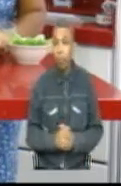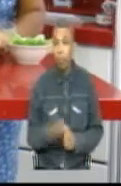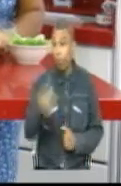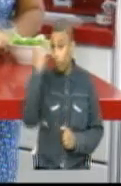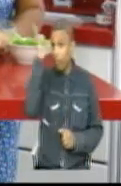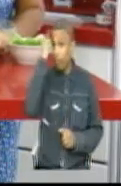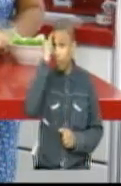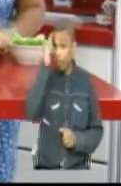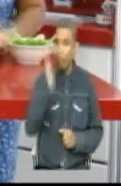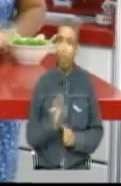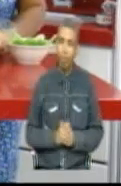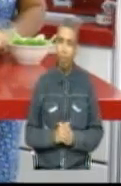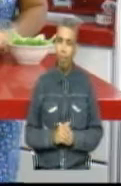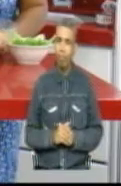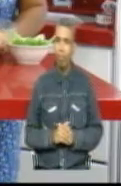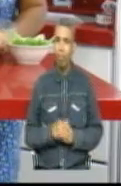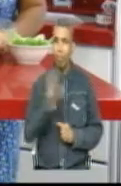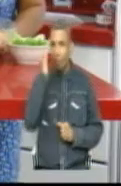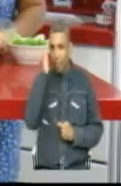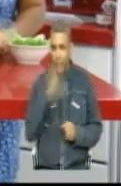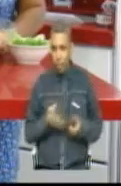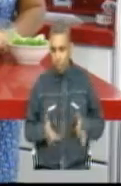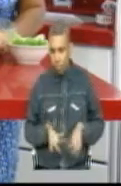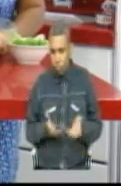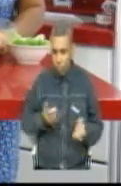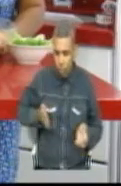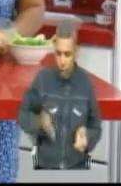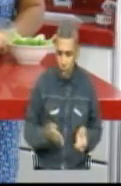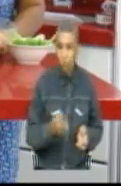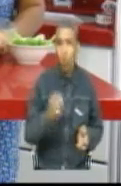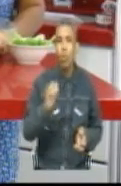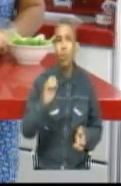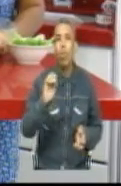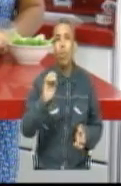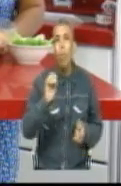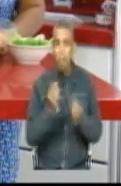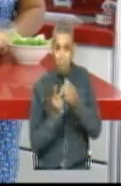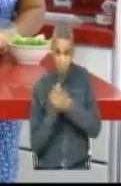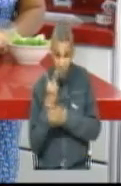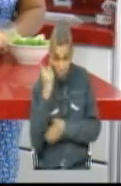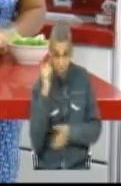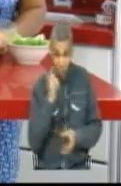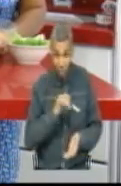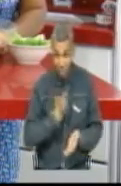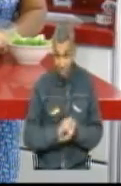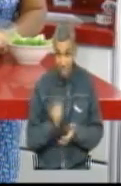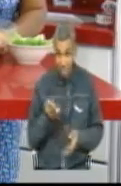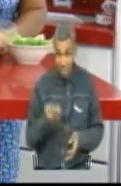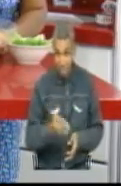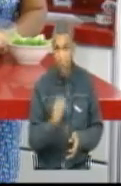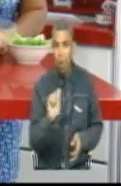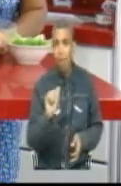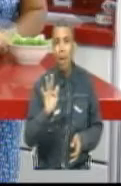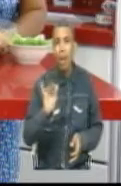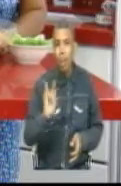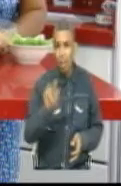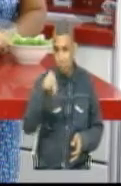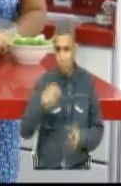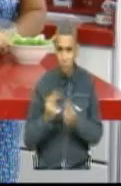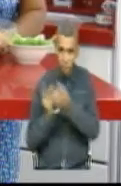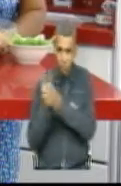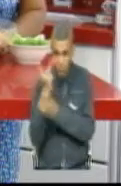queridos televidentes ensalada de atún con verduras con el plato exquisito del día de hoy aquí en nuestro primer programa pedir de boca